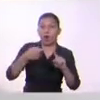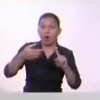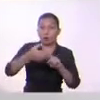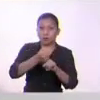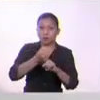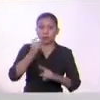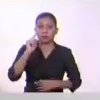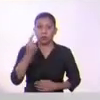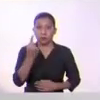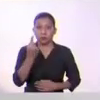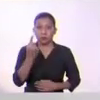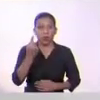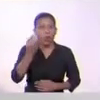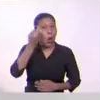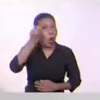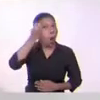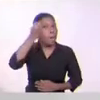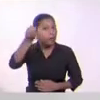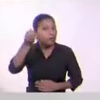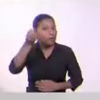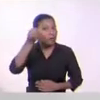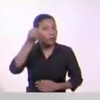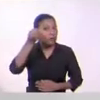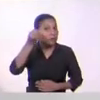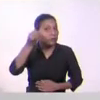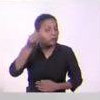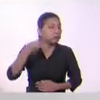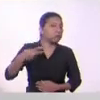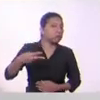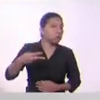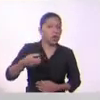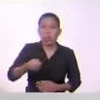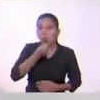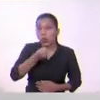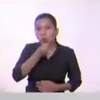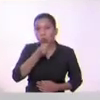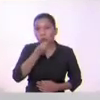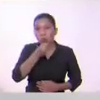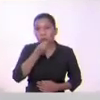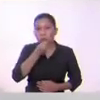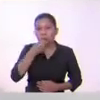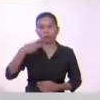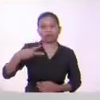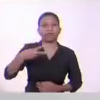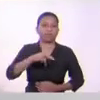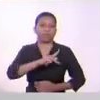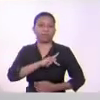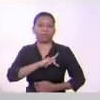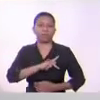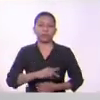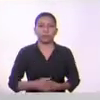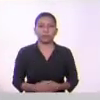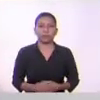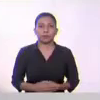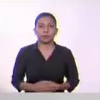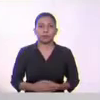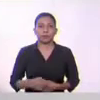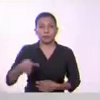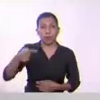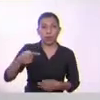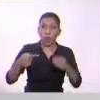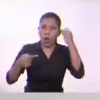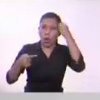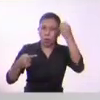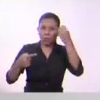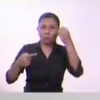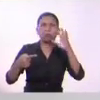la entrevista de opinión, la entrevista de noticias y la entrevista personal. En la entrevista de opinión,